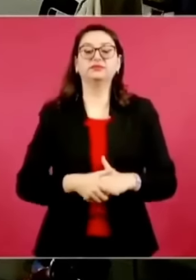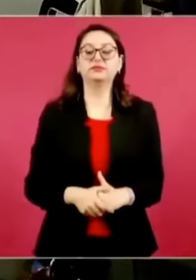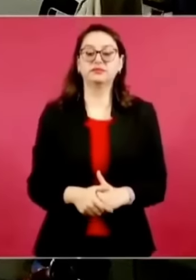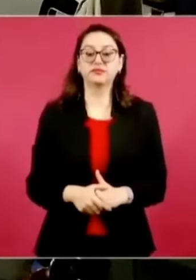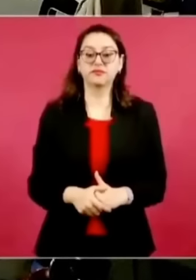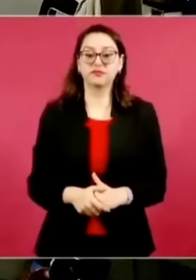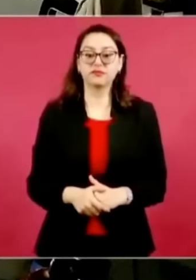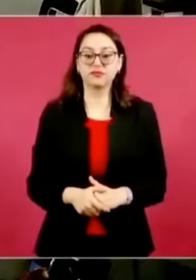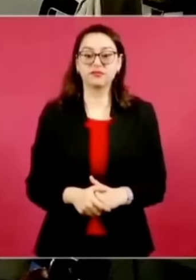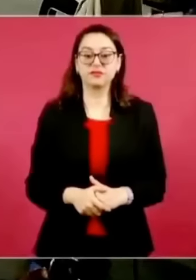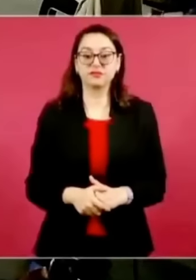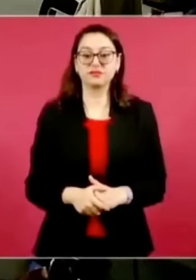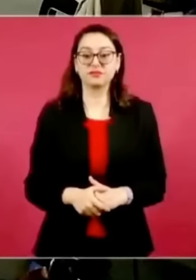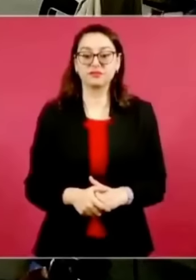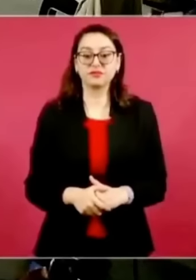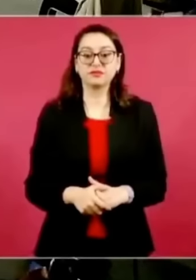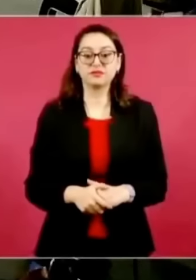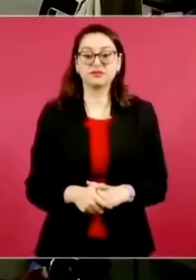que es